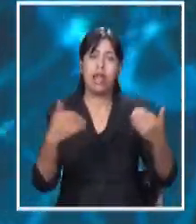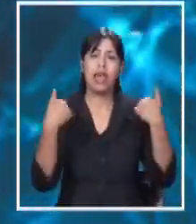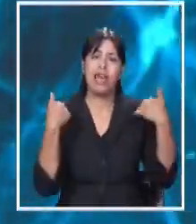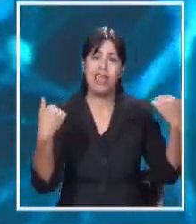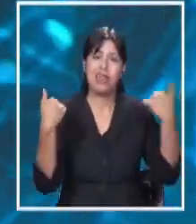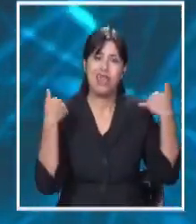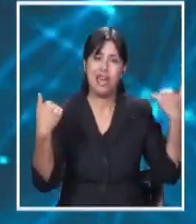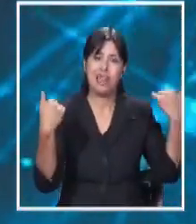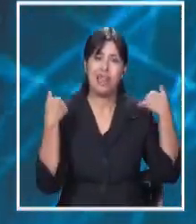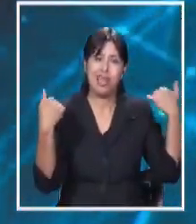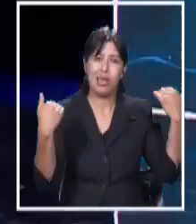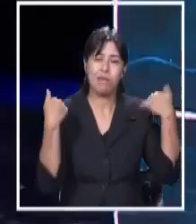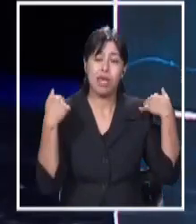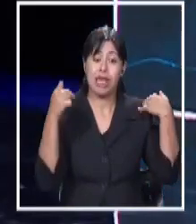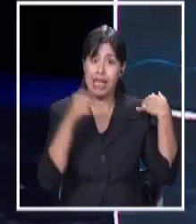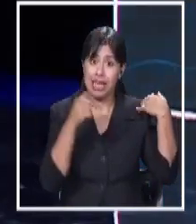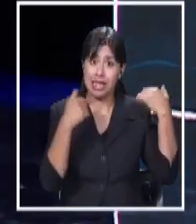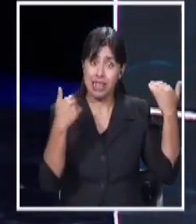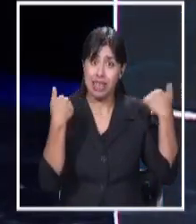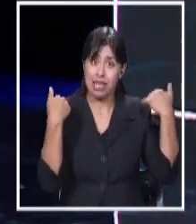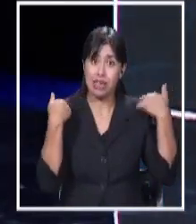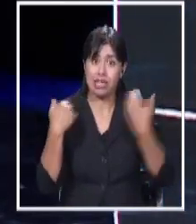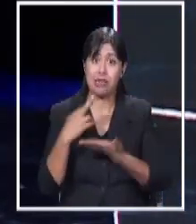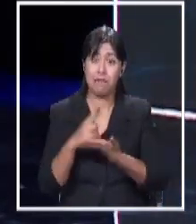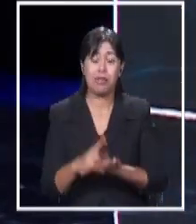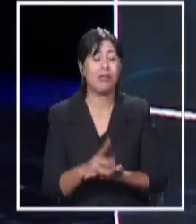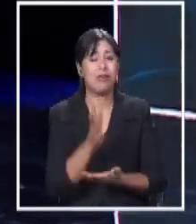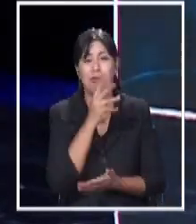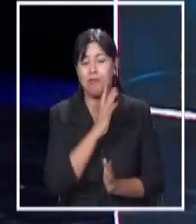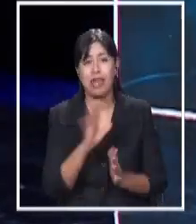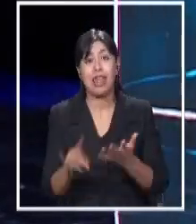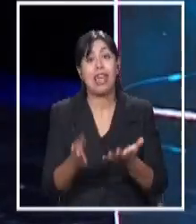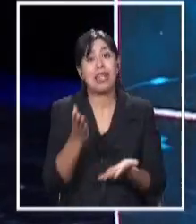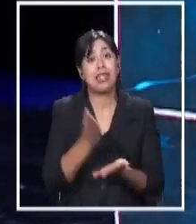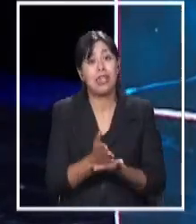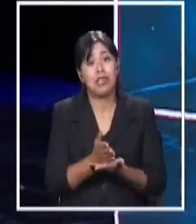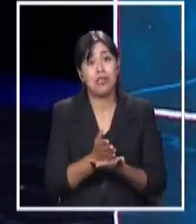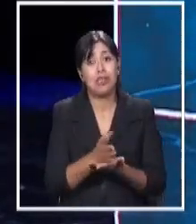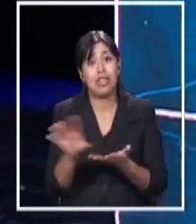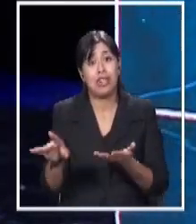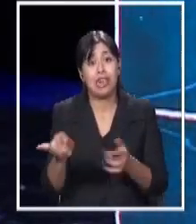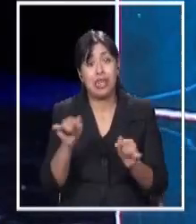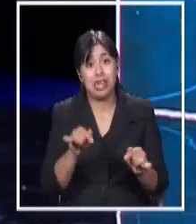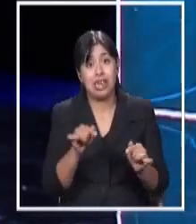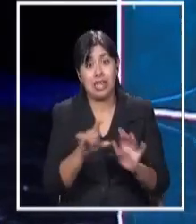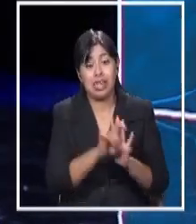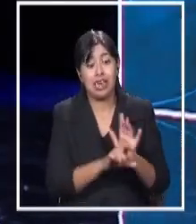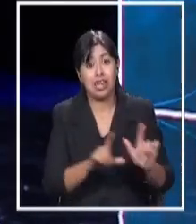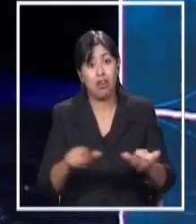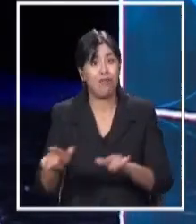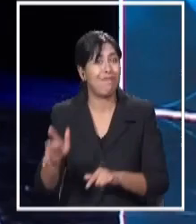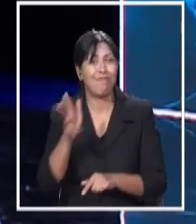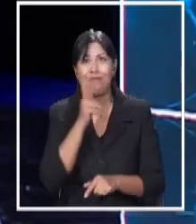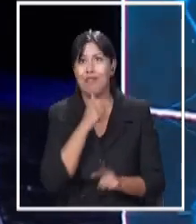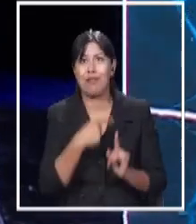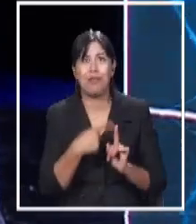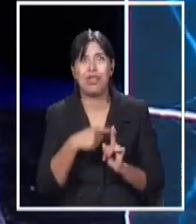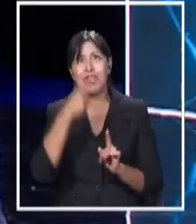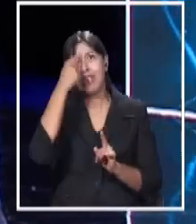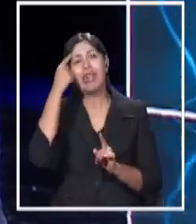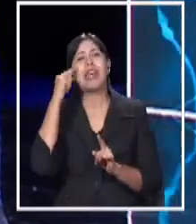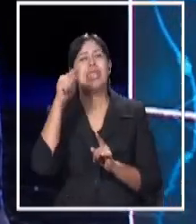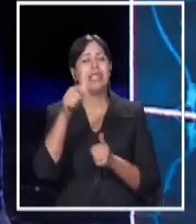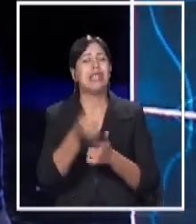hace con muestras que no son exactamente representativas, con lo cual las decisiones que toma el algoritmo no son óptimas. Y acá claramente tenemos un